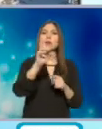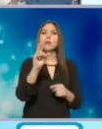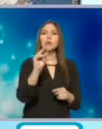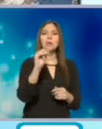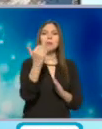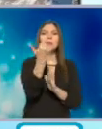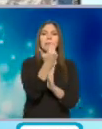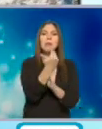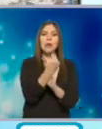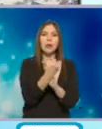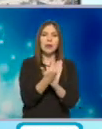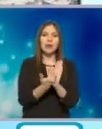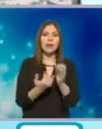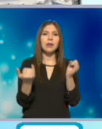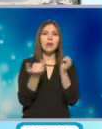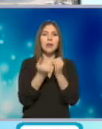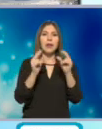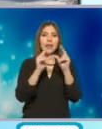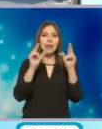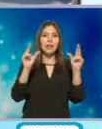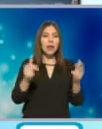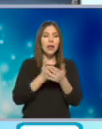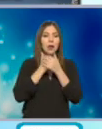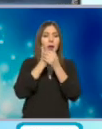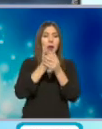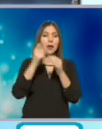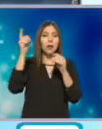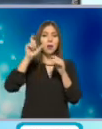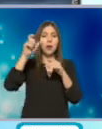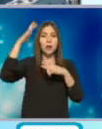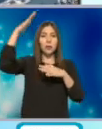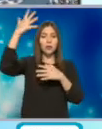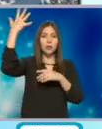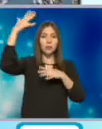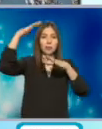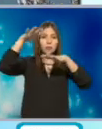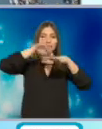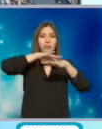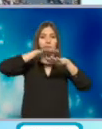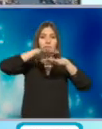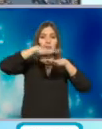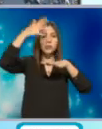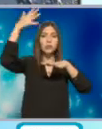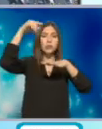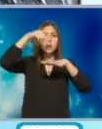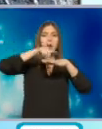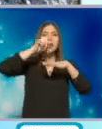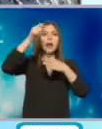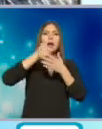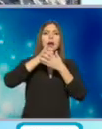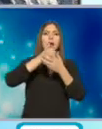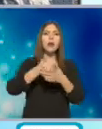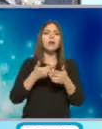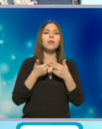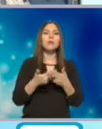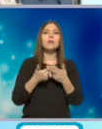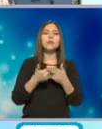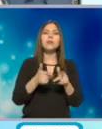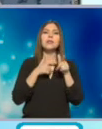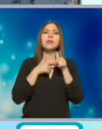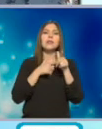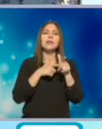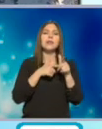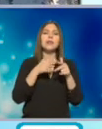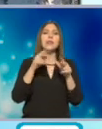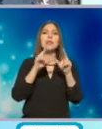reflejar ese hielo, pero ahora como lo estamos quitando, entonces ahora ese calor se va a absorber. Estamos calentando el planeta. Ahora